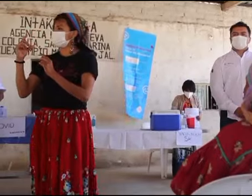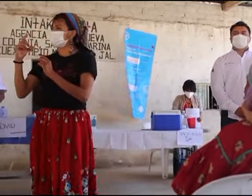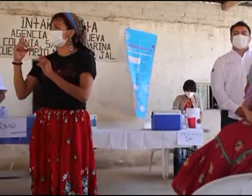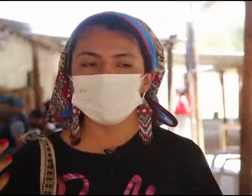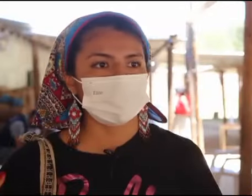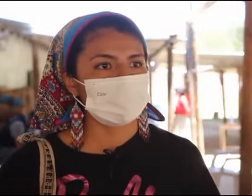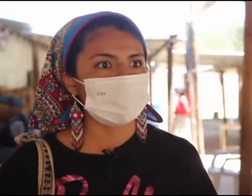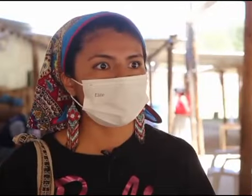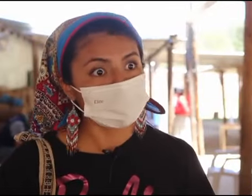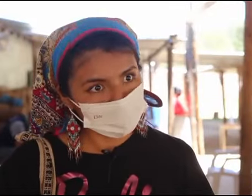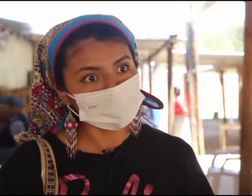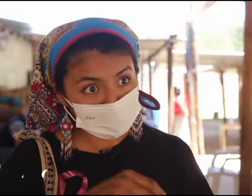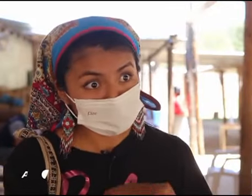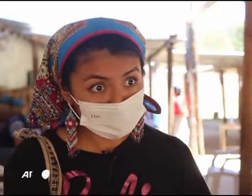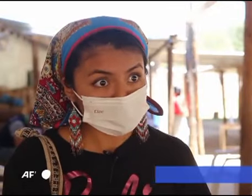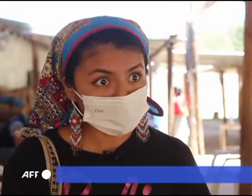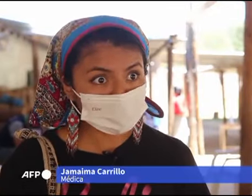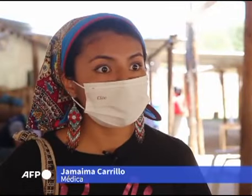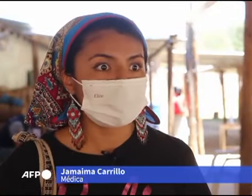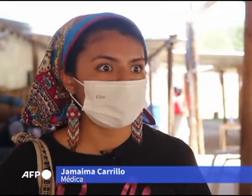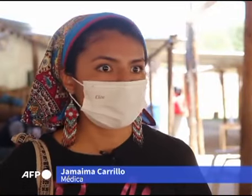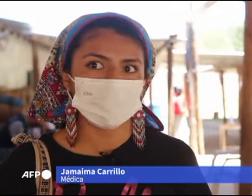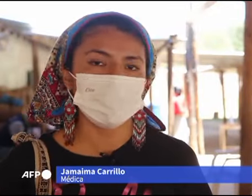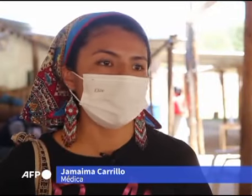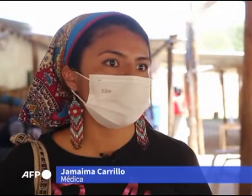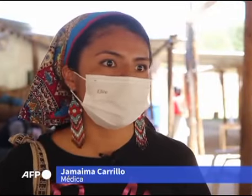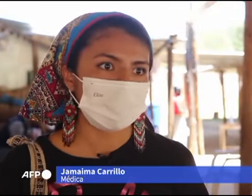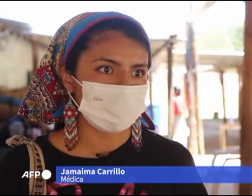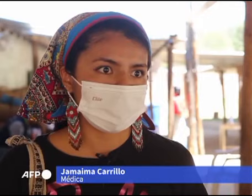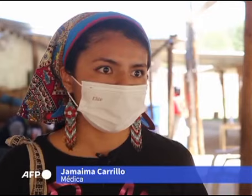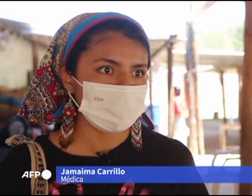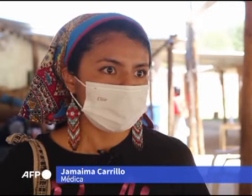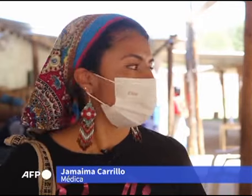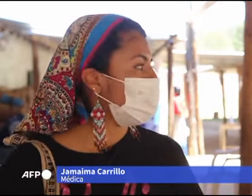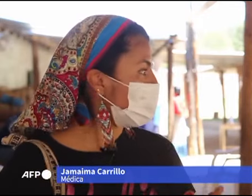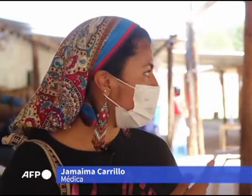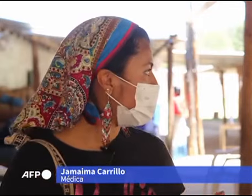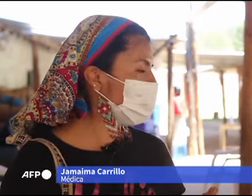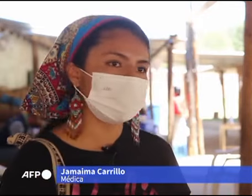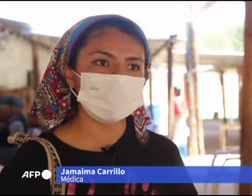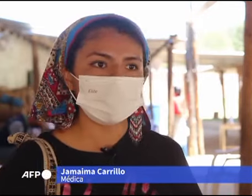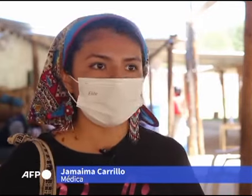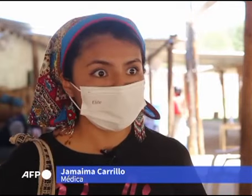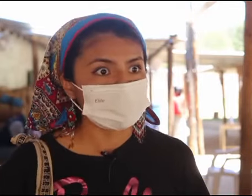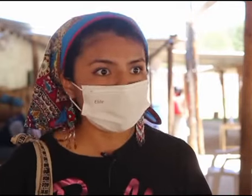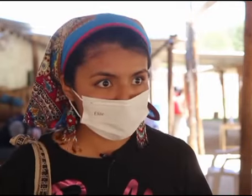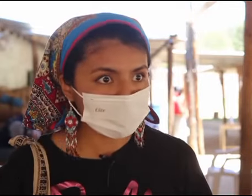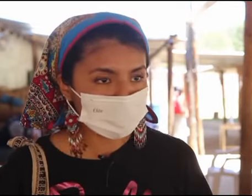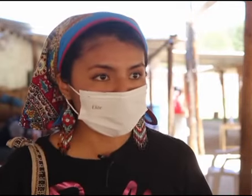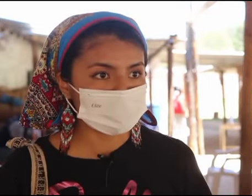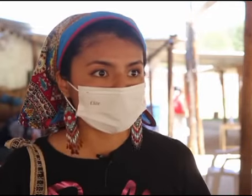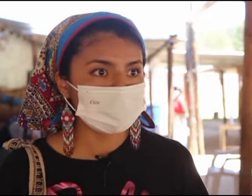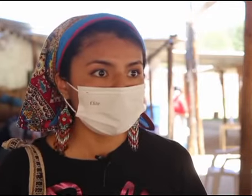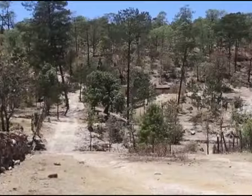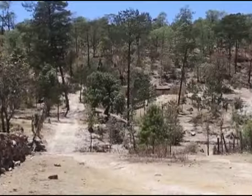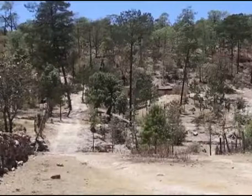Nacional. Gente que incluso para llegar aquí tiene que caminar de 3 a 5 horas. Y hablando de adultos mayores, pues todavía un